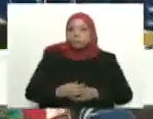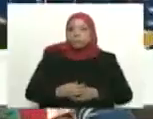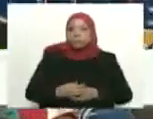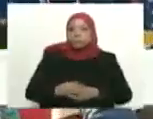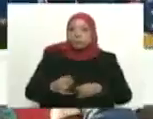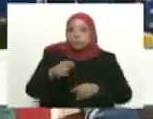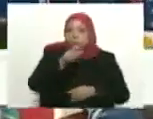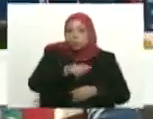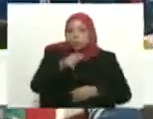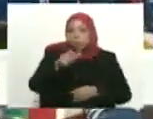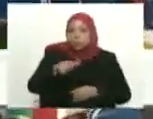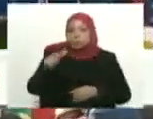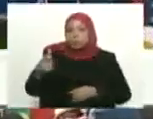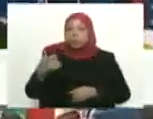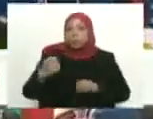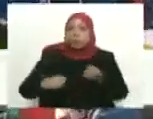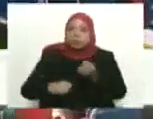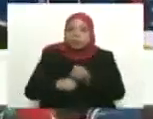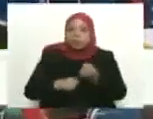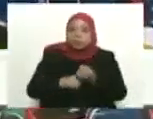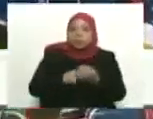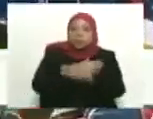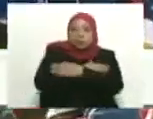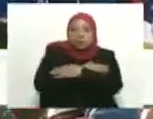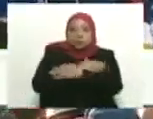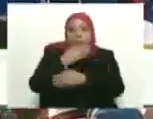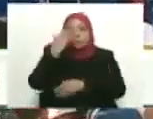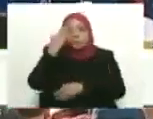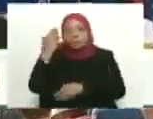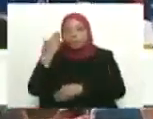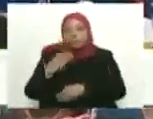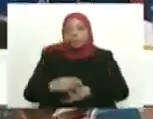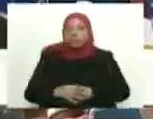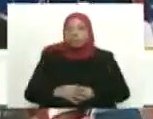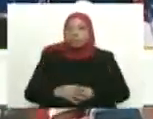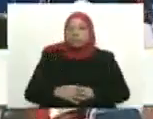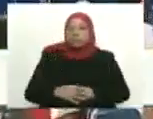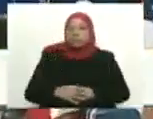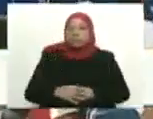que la gente llega, que la gente abraza, saluda. Algunos hasta se caen.